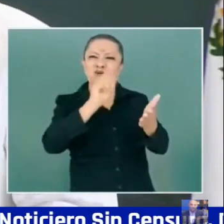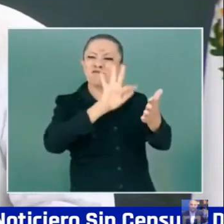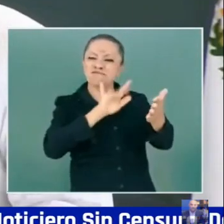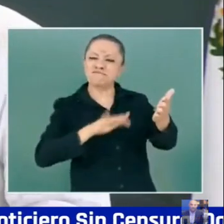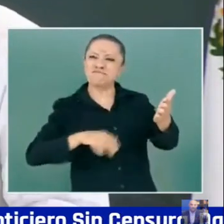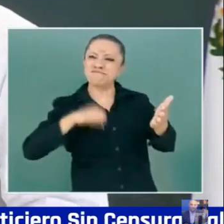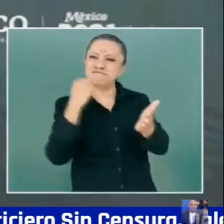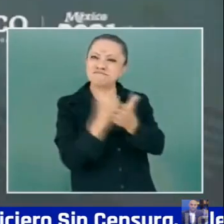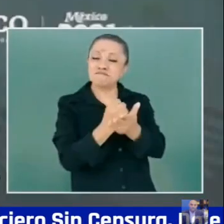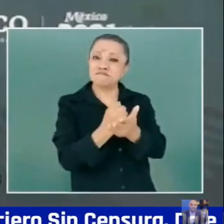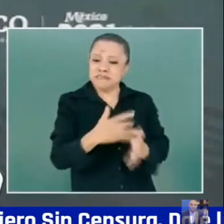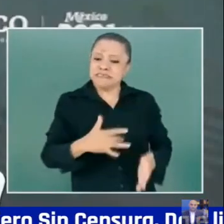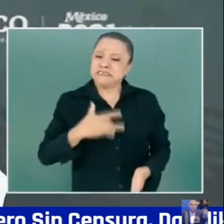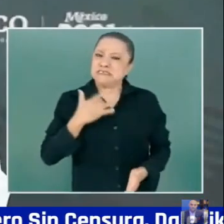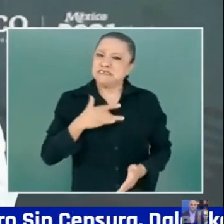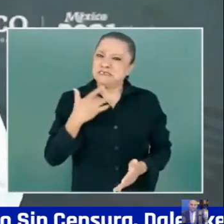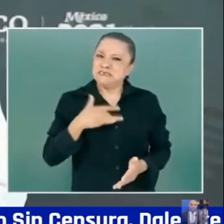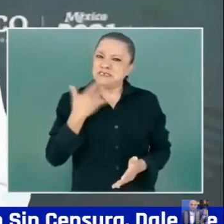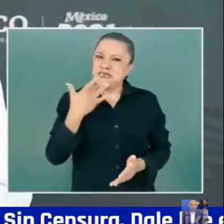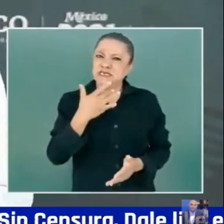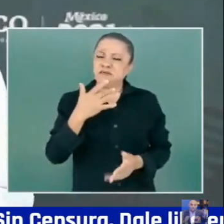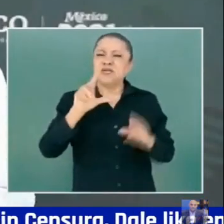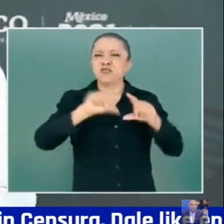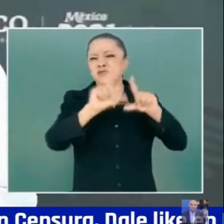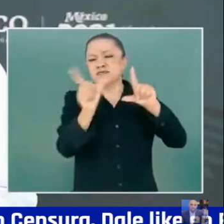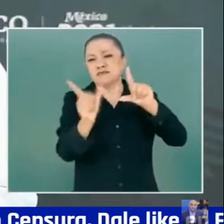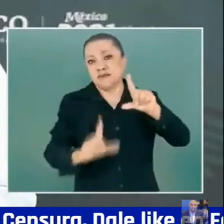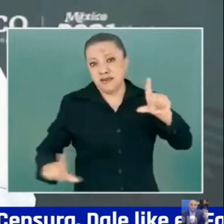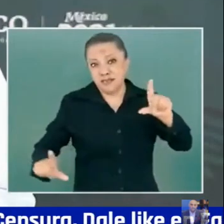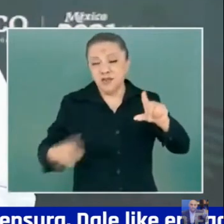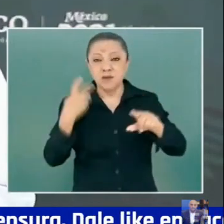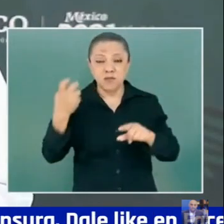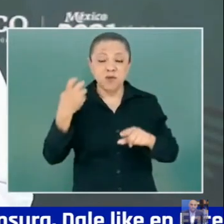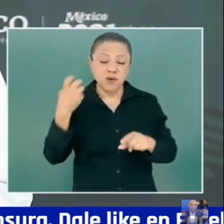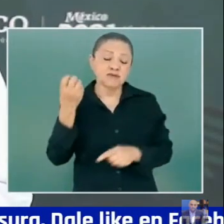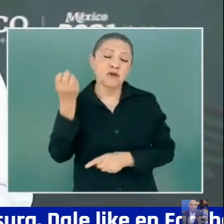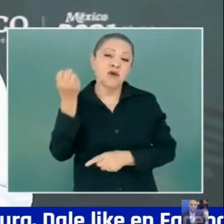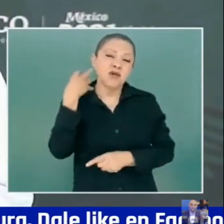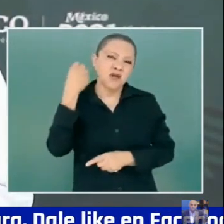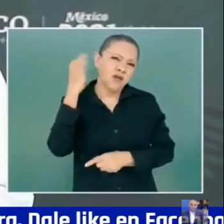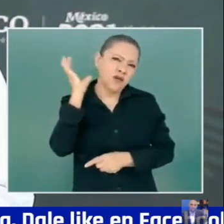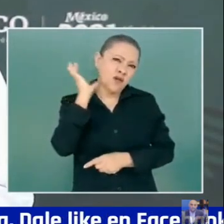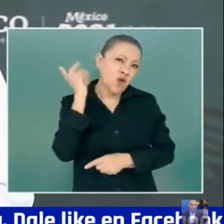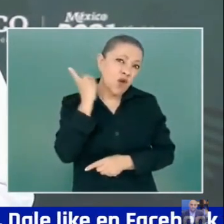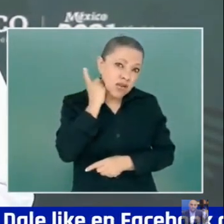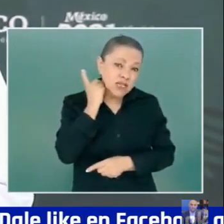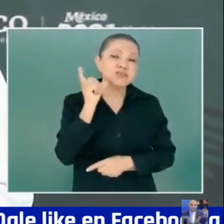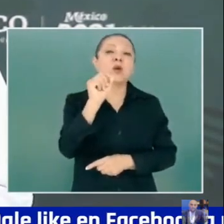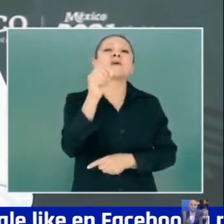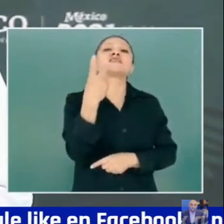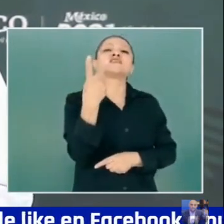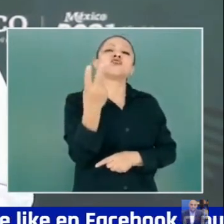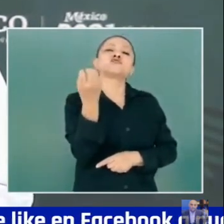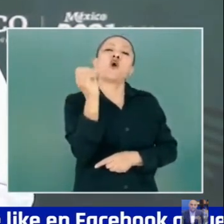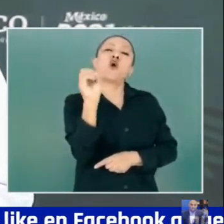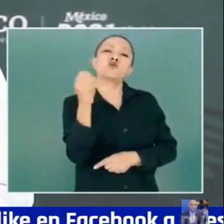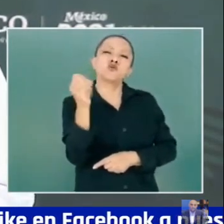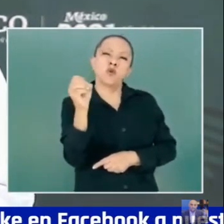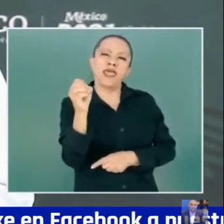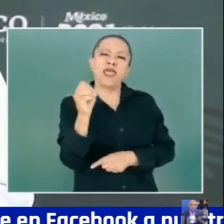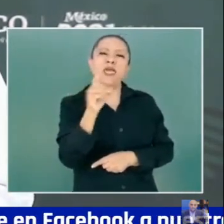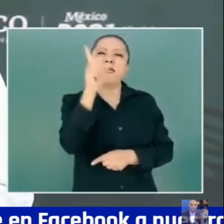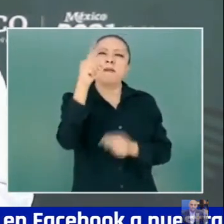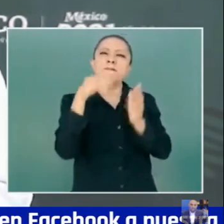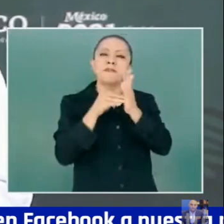Nación. El Congreso aprobó el 22 de octubre del